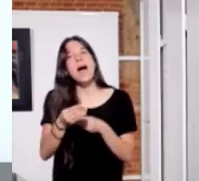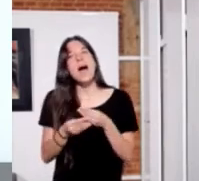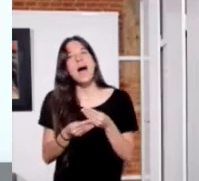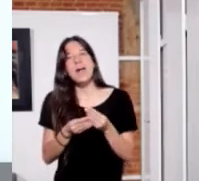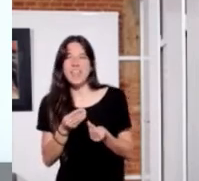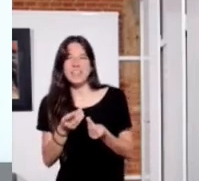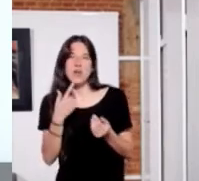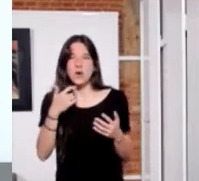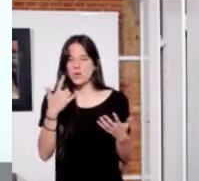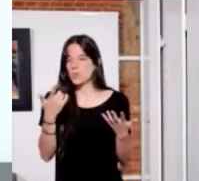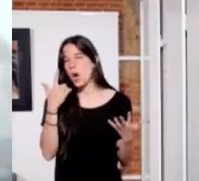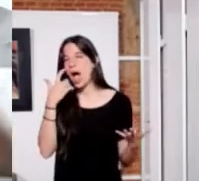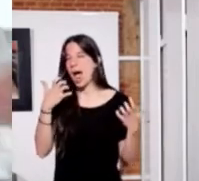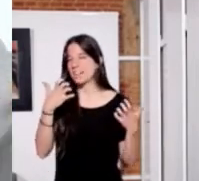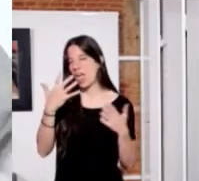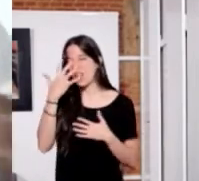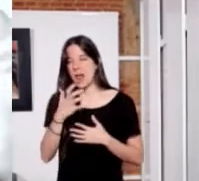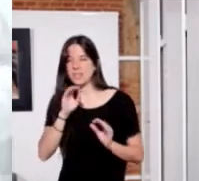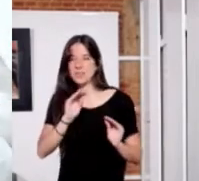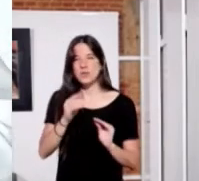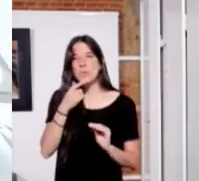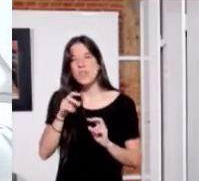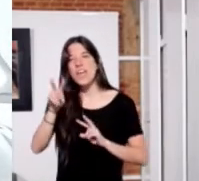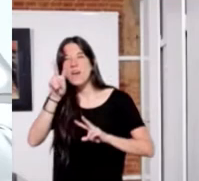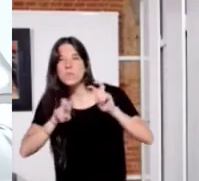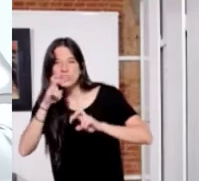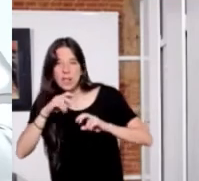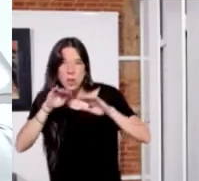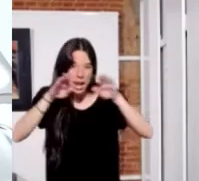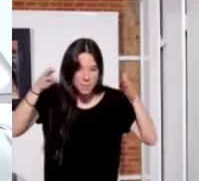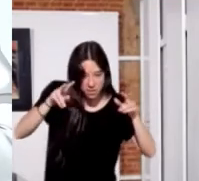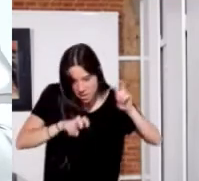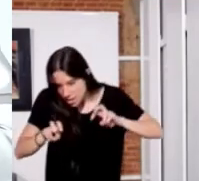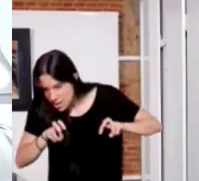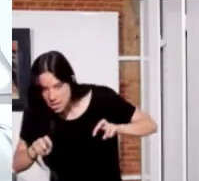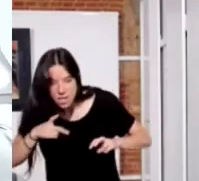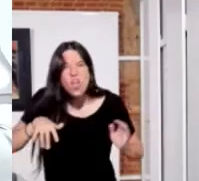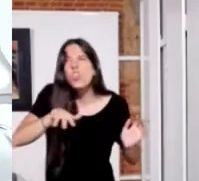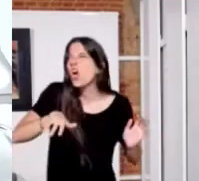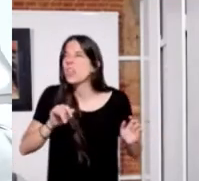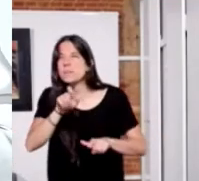todo su arte dramático gestos de buscarlo debajo de la mesa, diciendo dónde están.